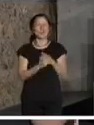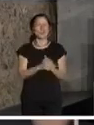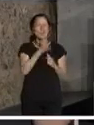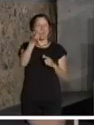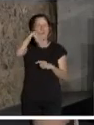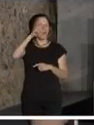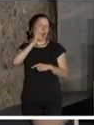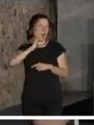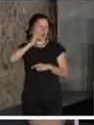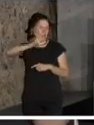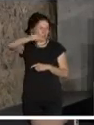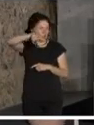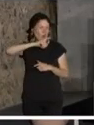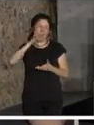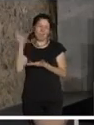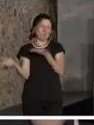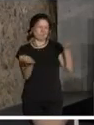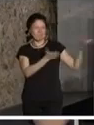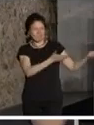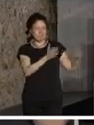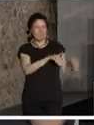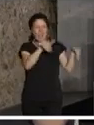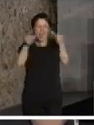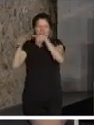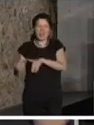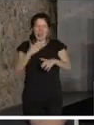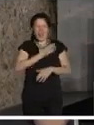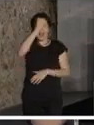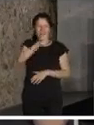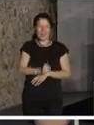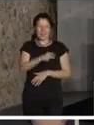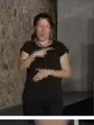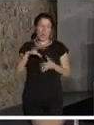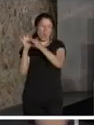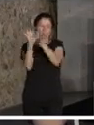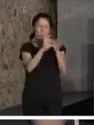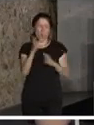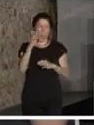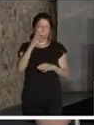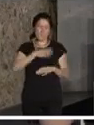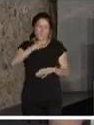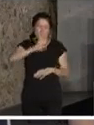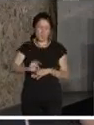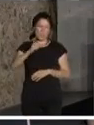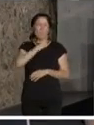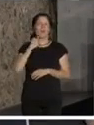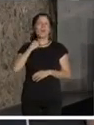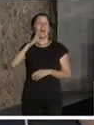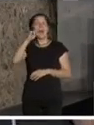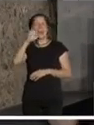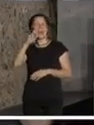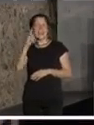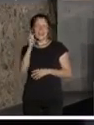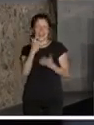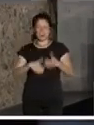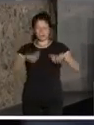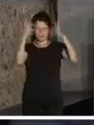por vuestro cariño os dejo con la candidata a la alcaldía de unidas podemos badajoz Erika cadenas